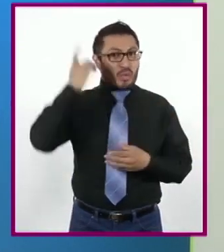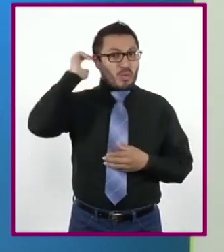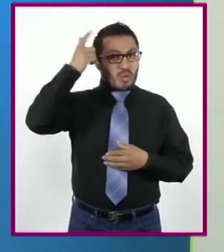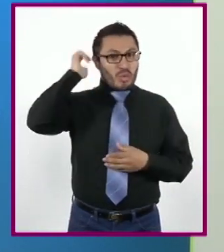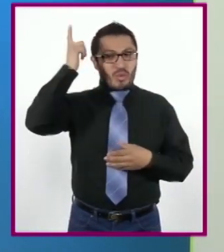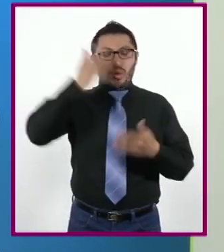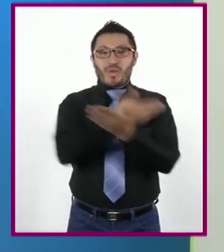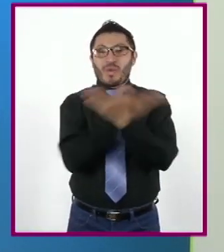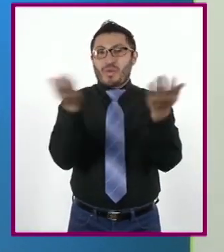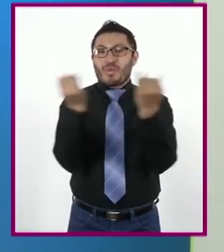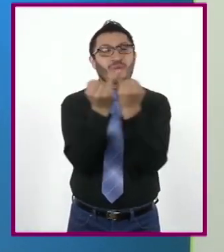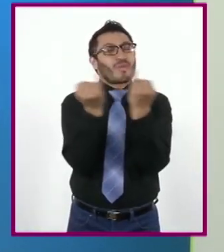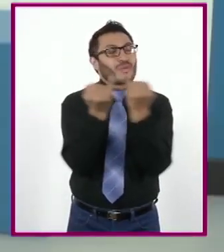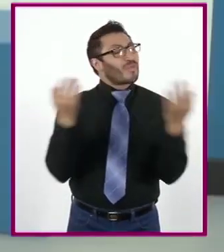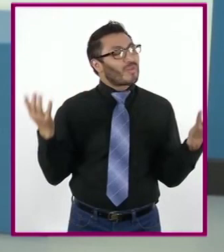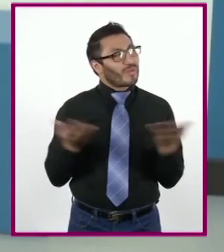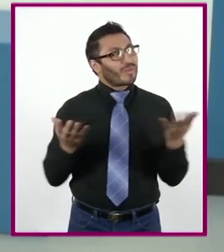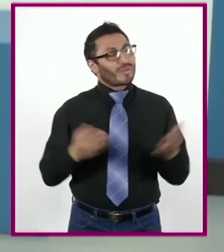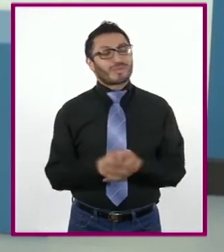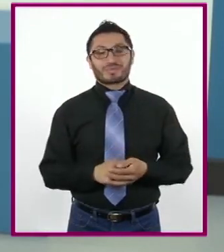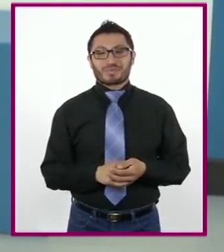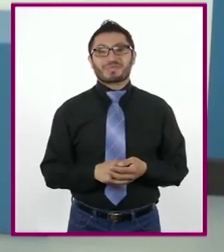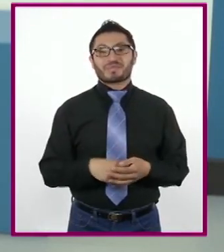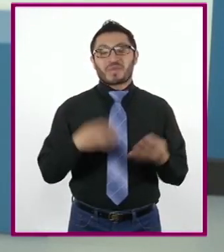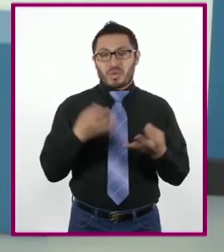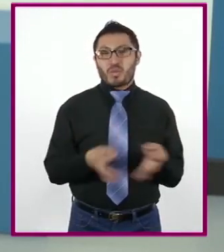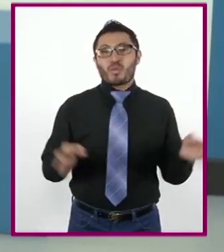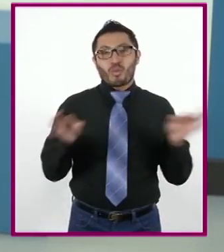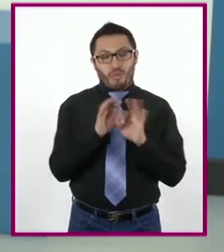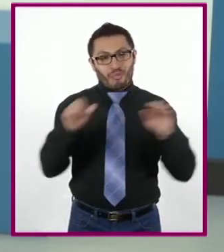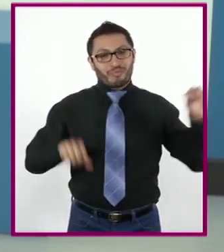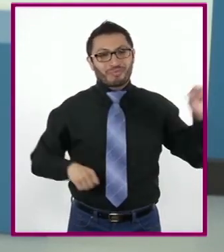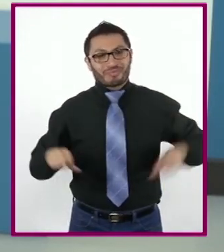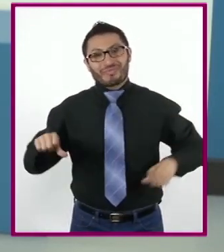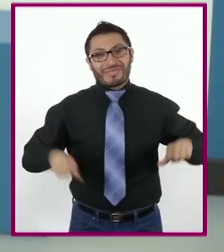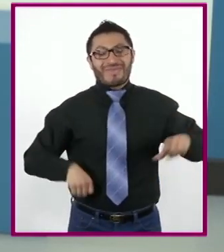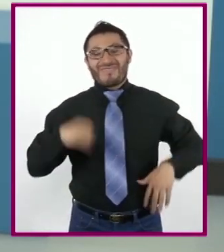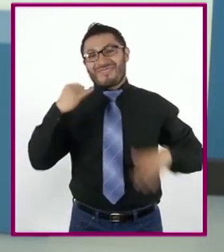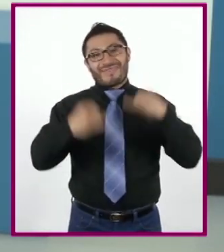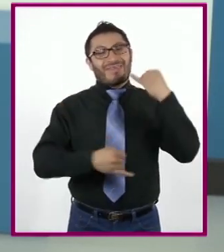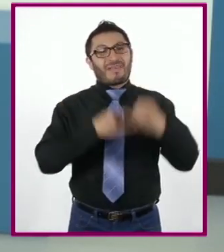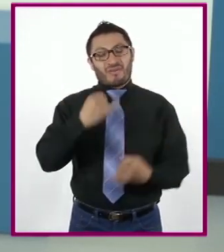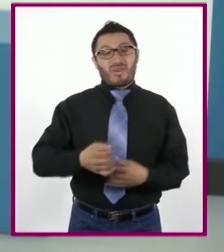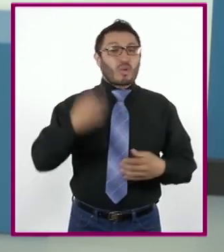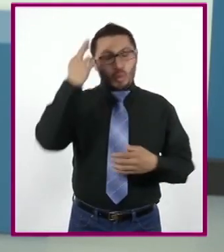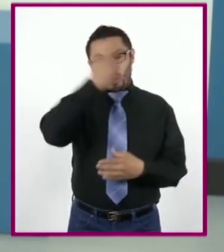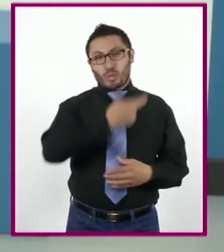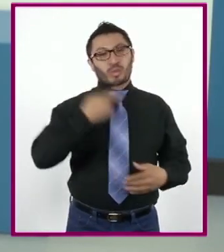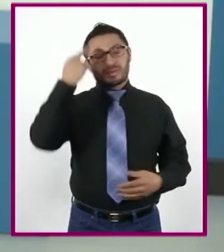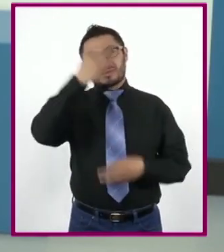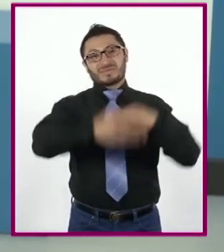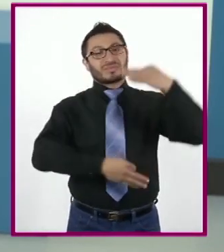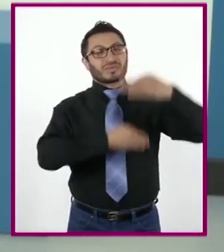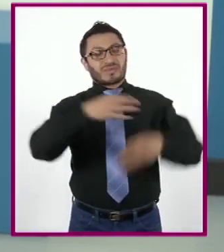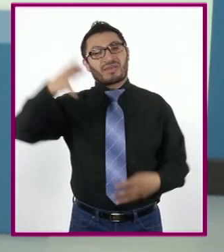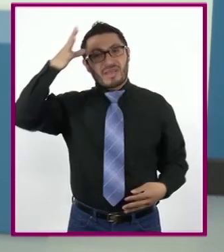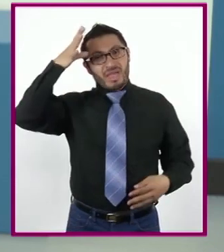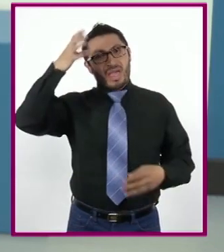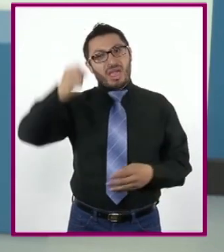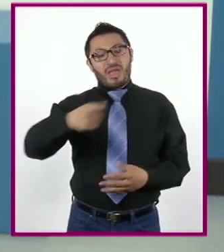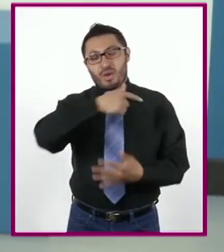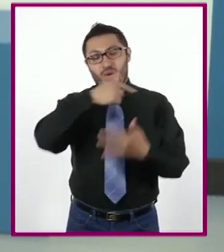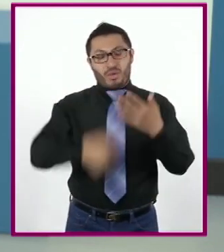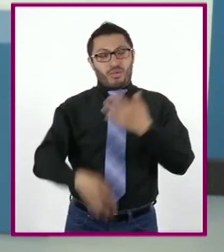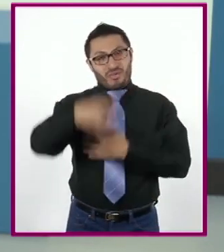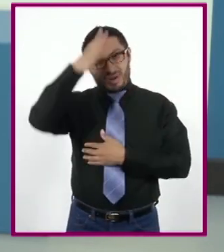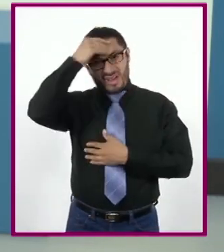ustedes también lo hayan disfrutado. Lo importante en esta actividad lúdica es que repasamos todos los conceptos aprendidos en